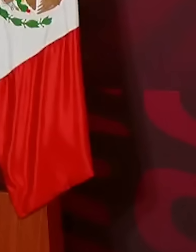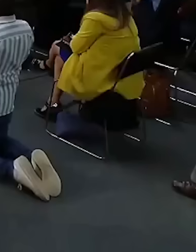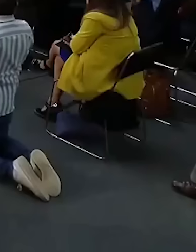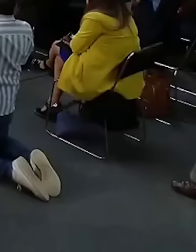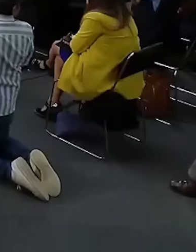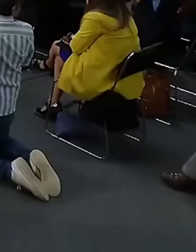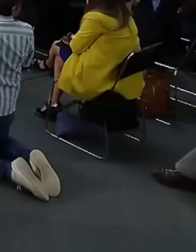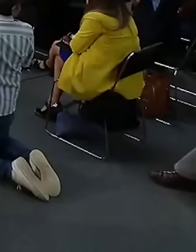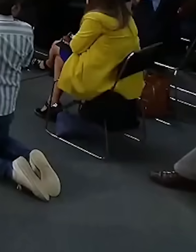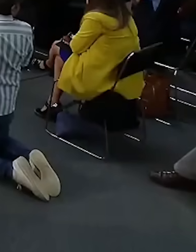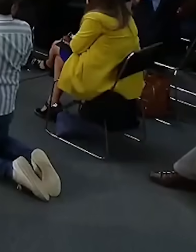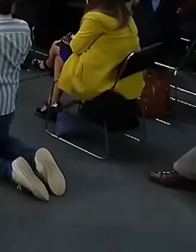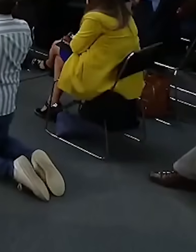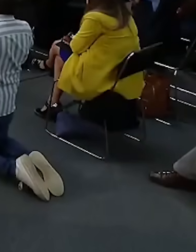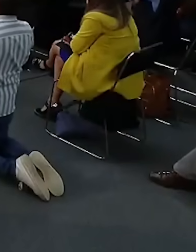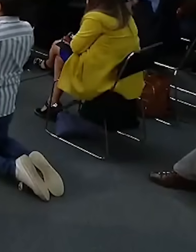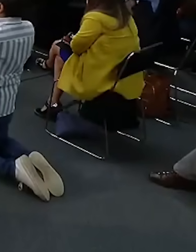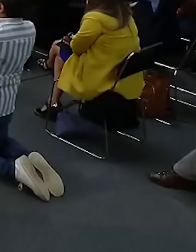Espérate.